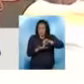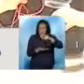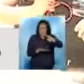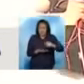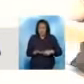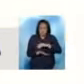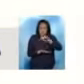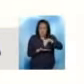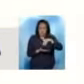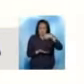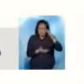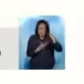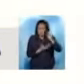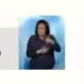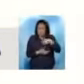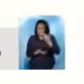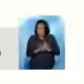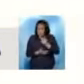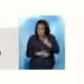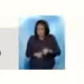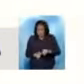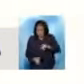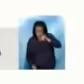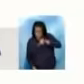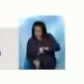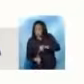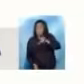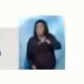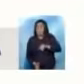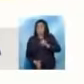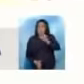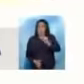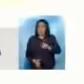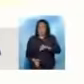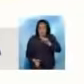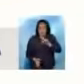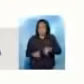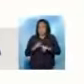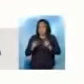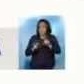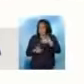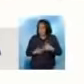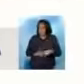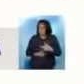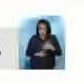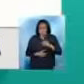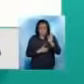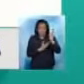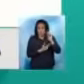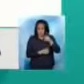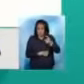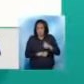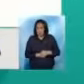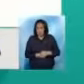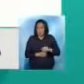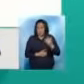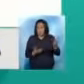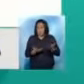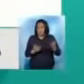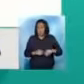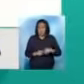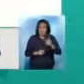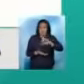imaginamos también va a ser un problema, ¿no? Eso es más de metro y medio alcanzado el agua en esta parte de Piura. Estamos exactamente en